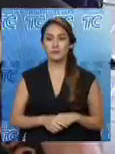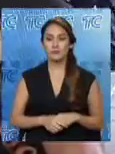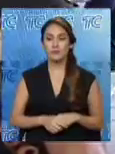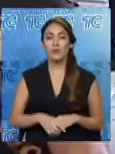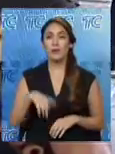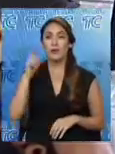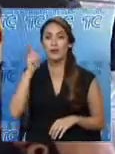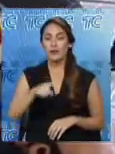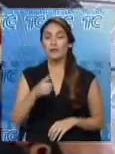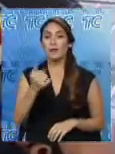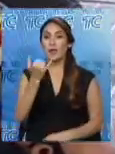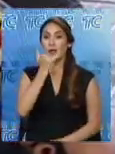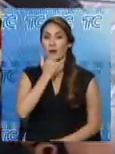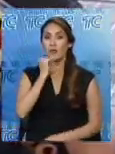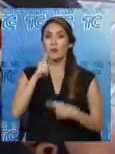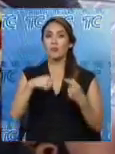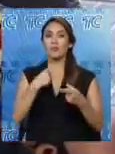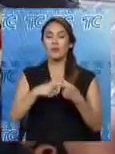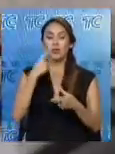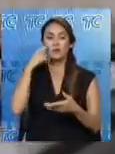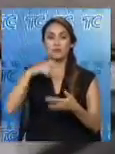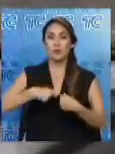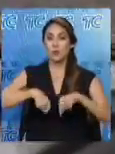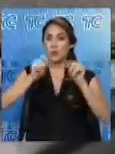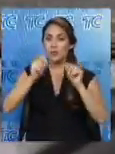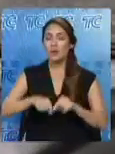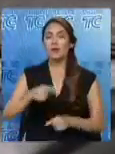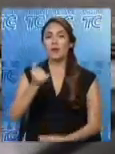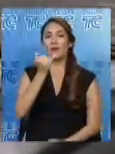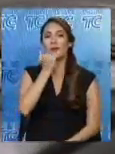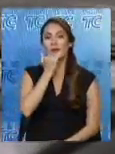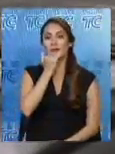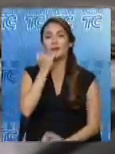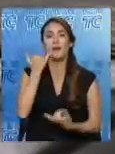el error que cometieron en el momento de la celebración del contrato. Los recursos que